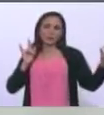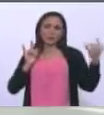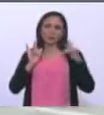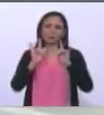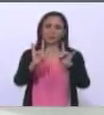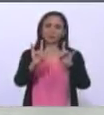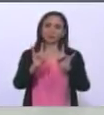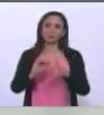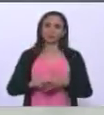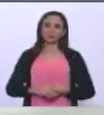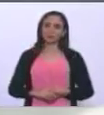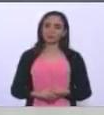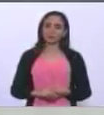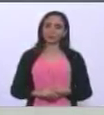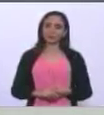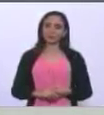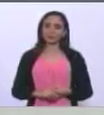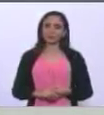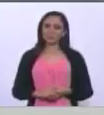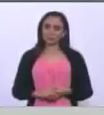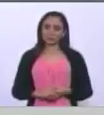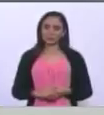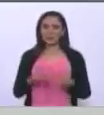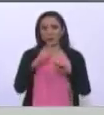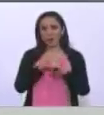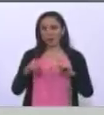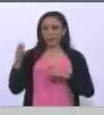abrazo, Raúl Castro Ruz.